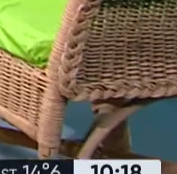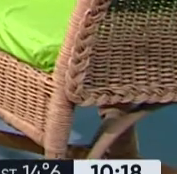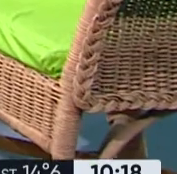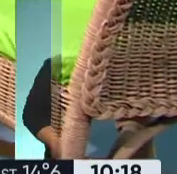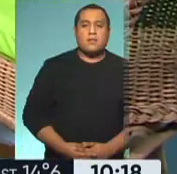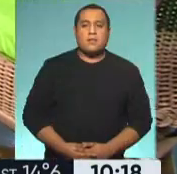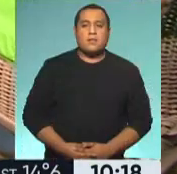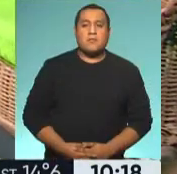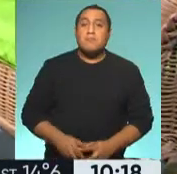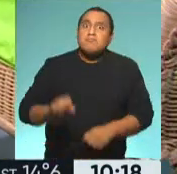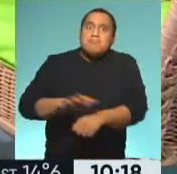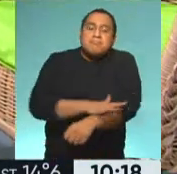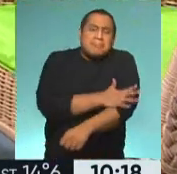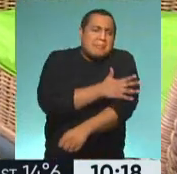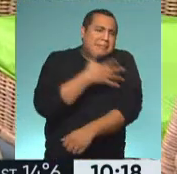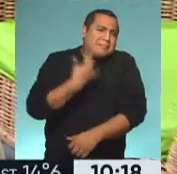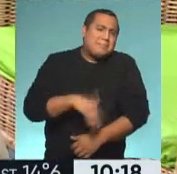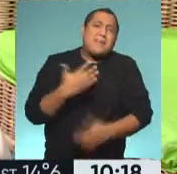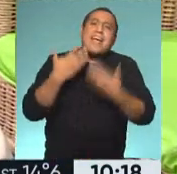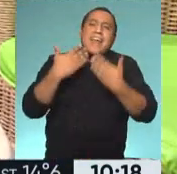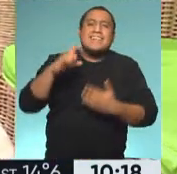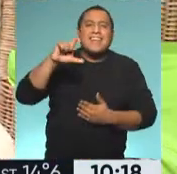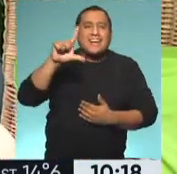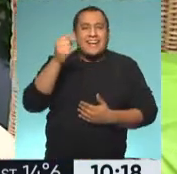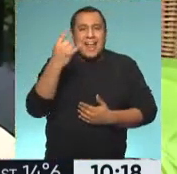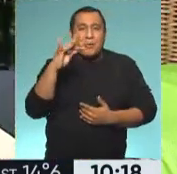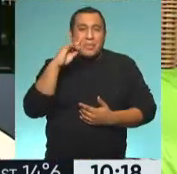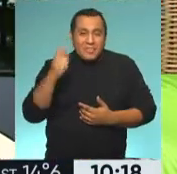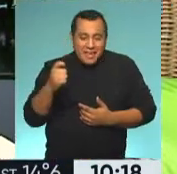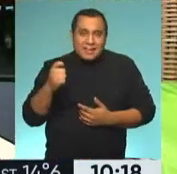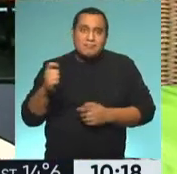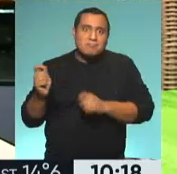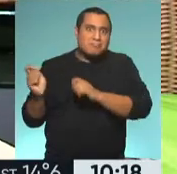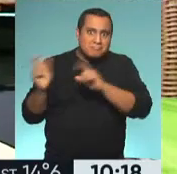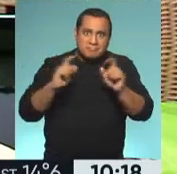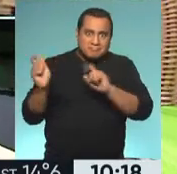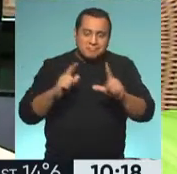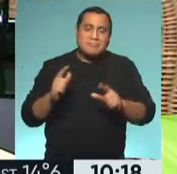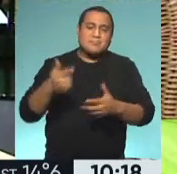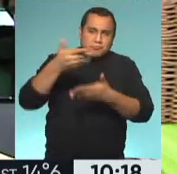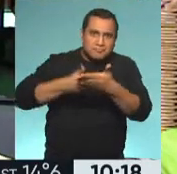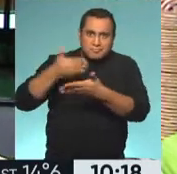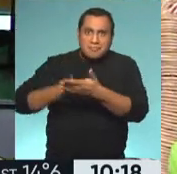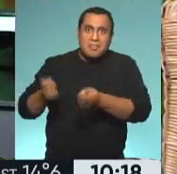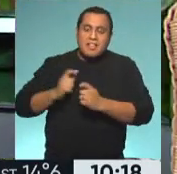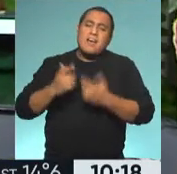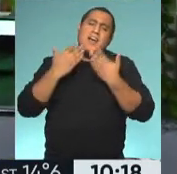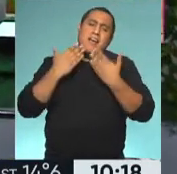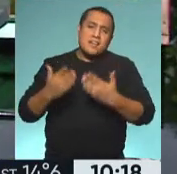Emoción, cuánta emoción. Gracias, Claudita, por todo lo que nos has traído. Qué